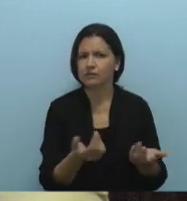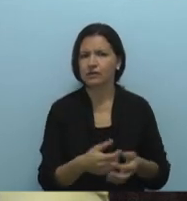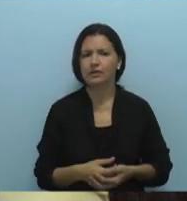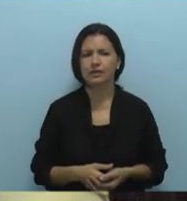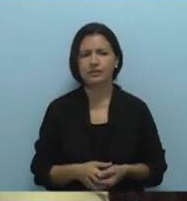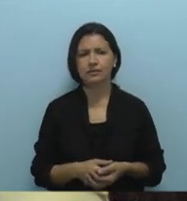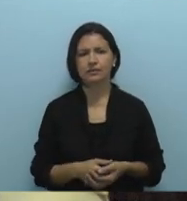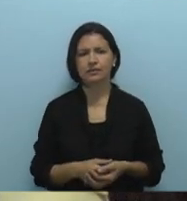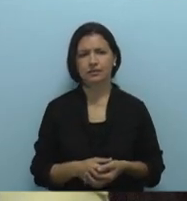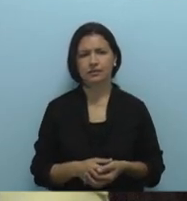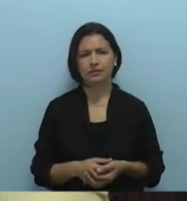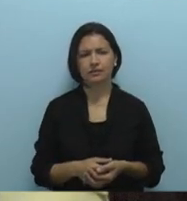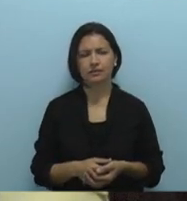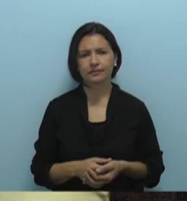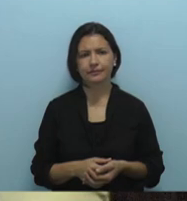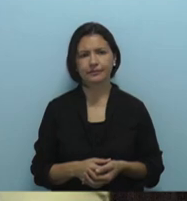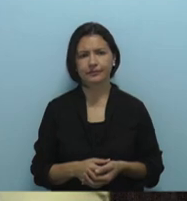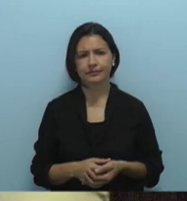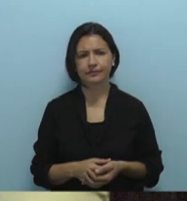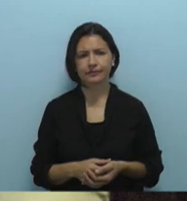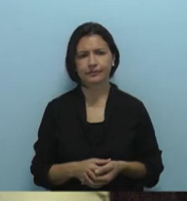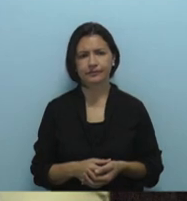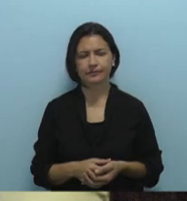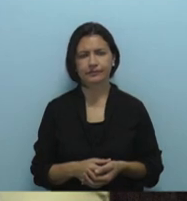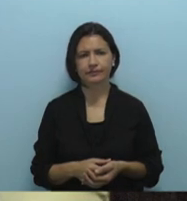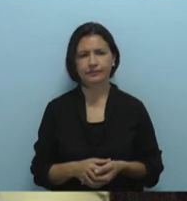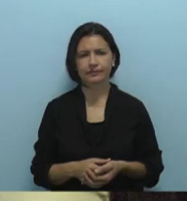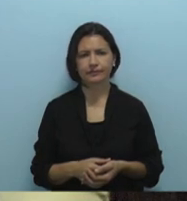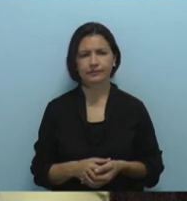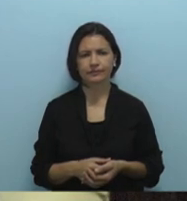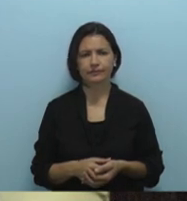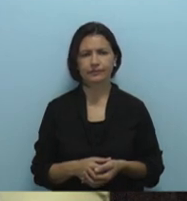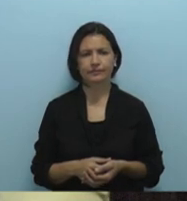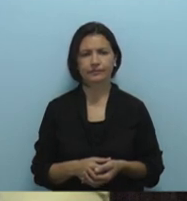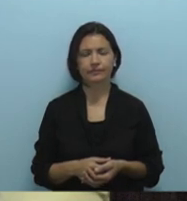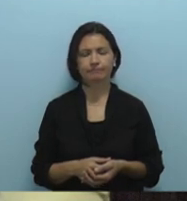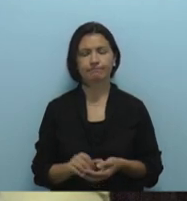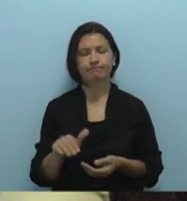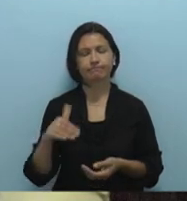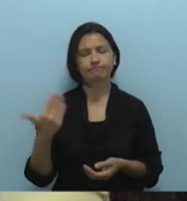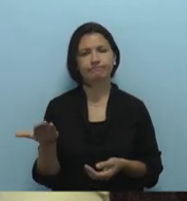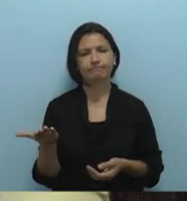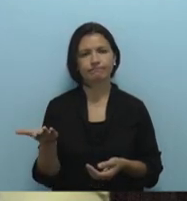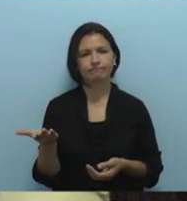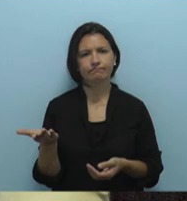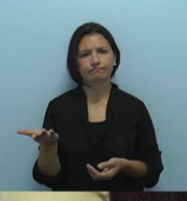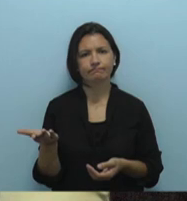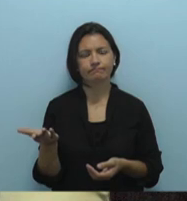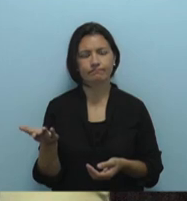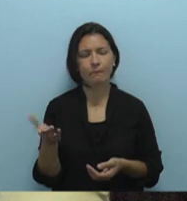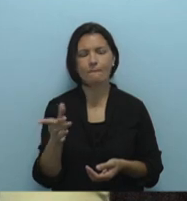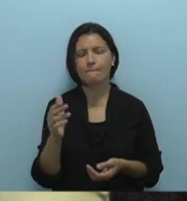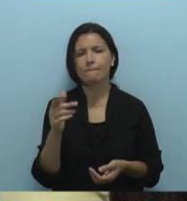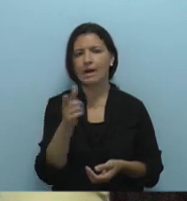cuidar lo que tiene que ver con el nosotros real y colectivo. Por eso, También lo del